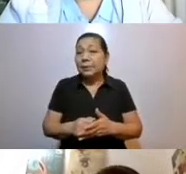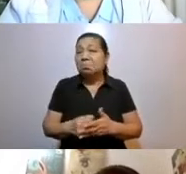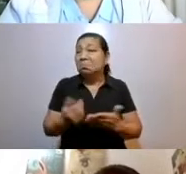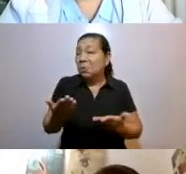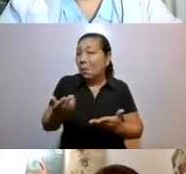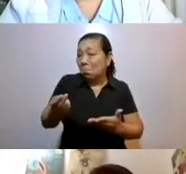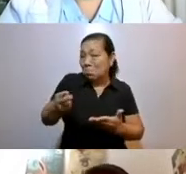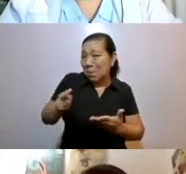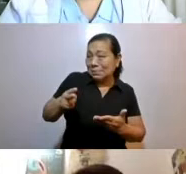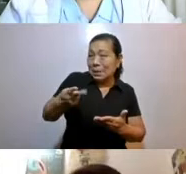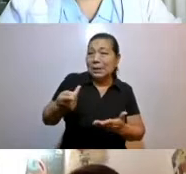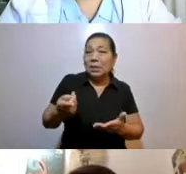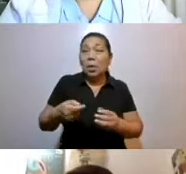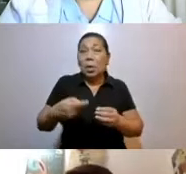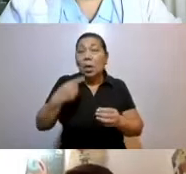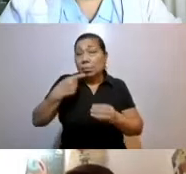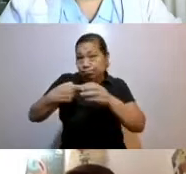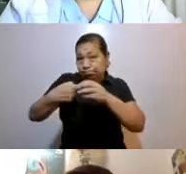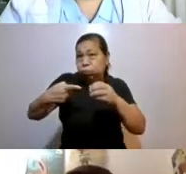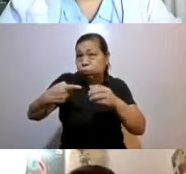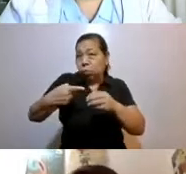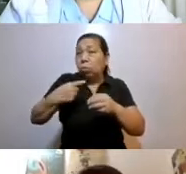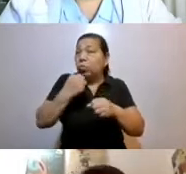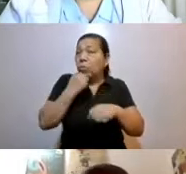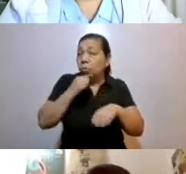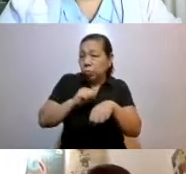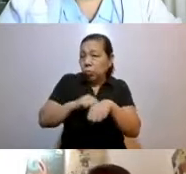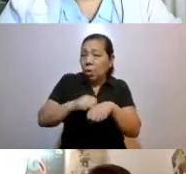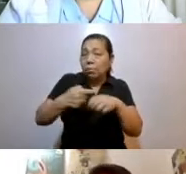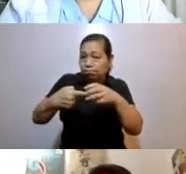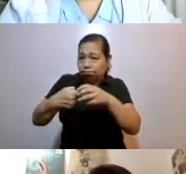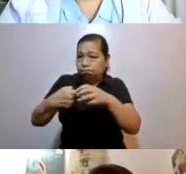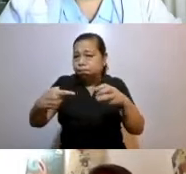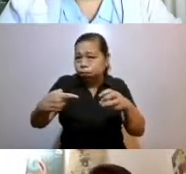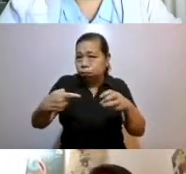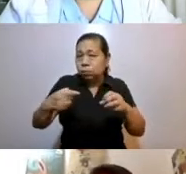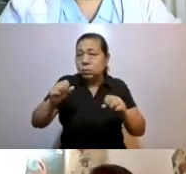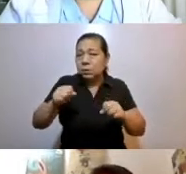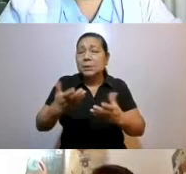digamos, aumenta en tamaño y en dureza, ¿no? Para poder